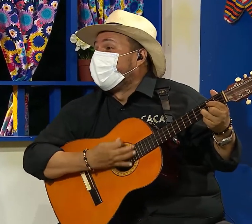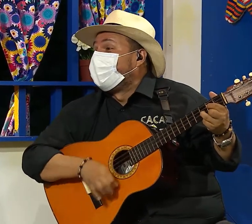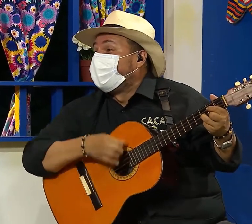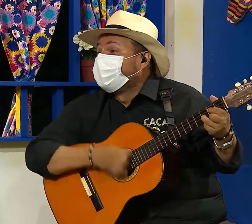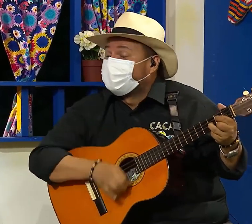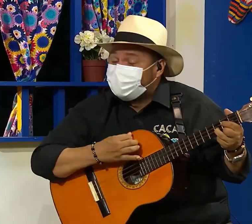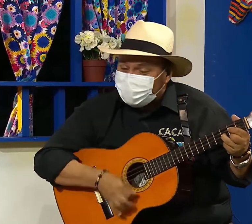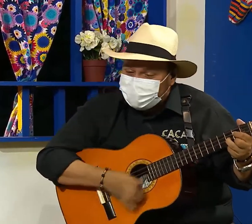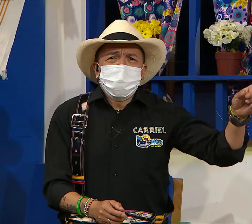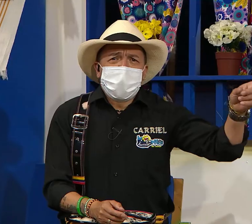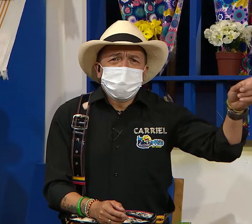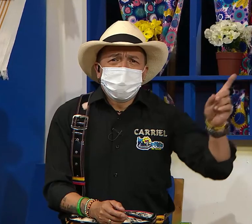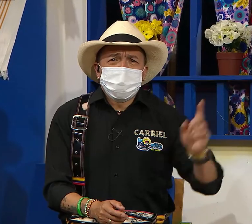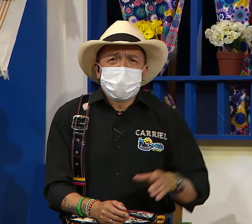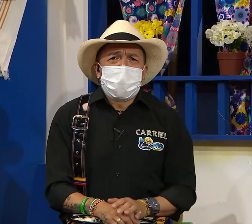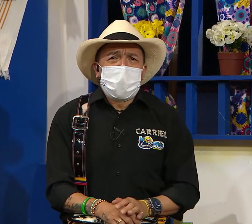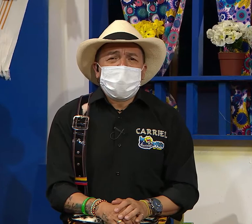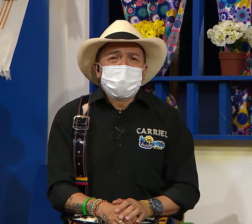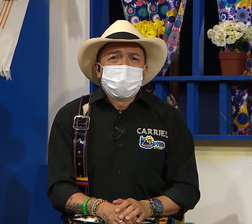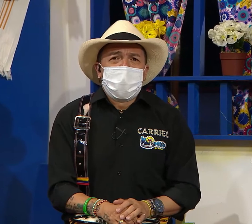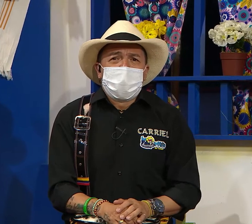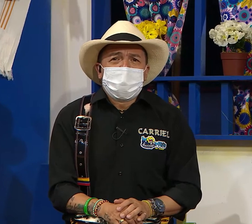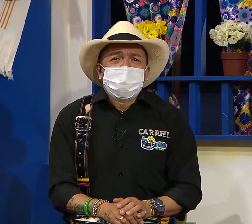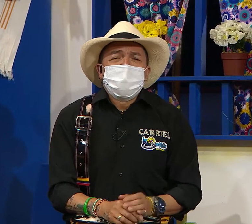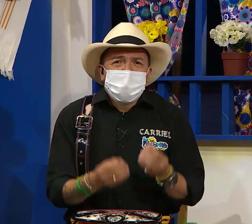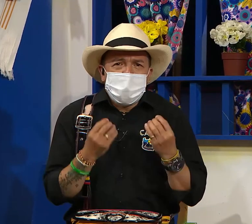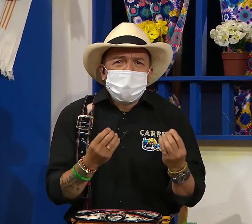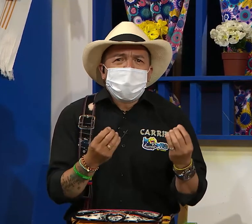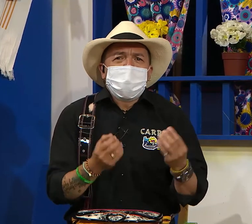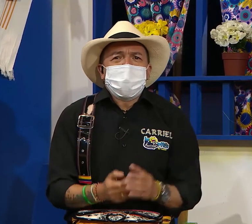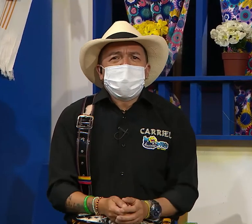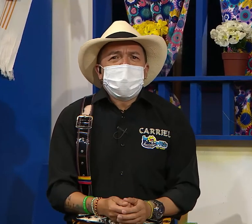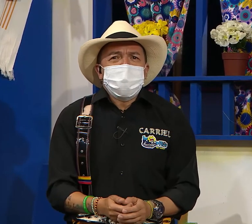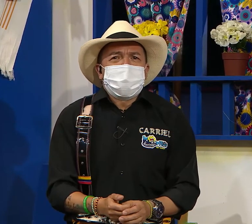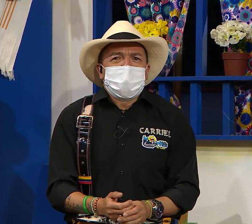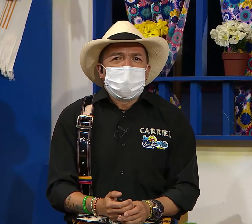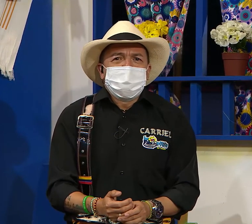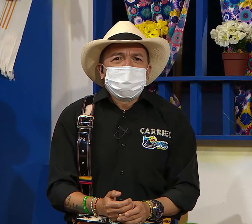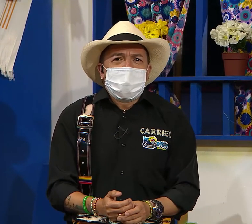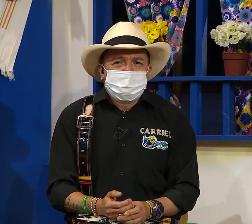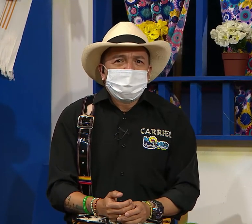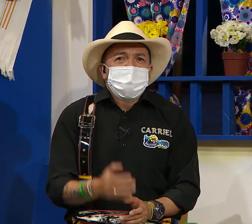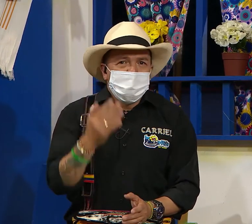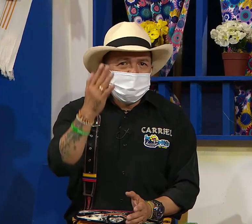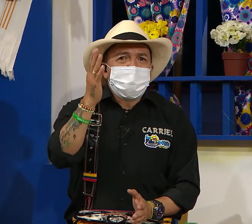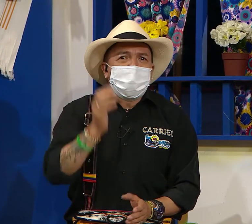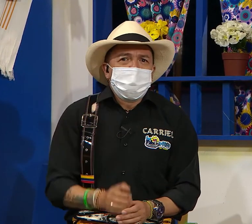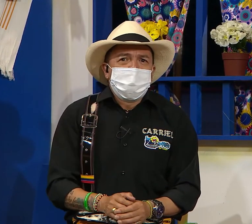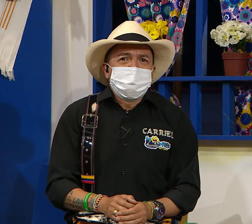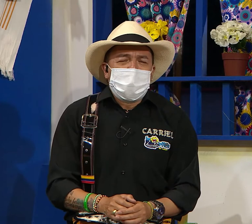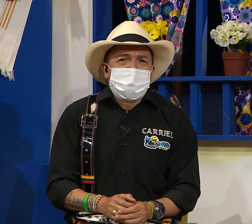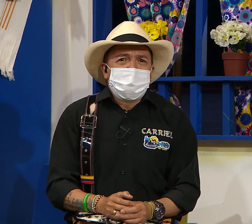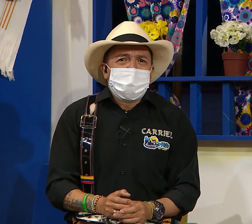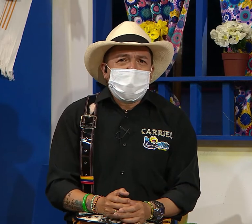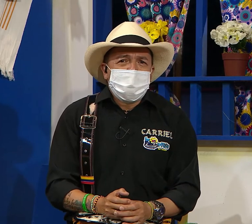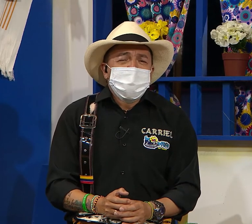sorpresa. Siempre en tu trova hay humor, hay alegría y parranda.